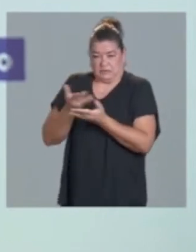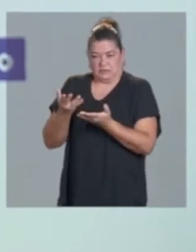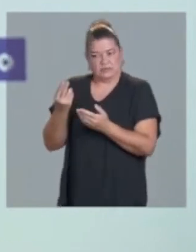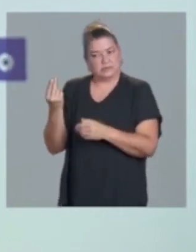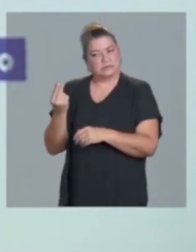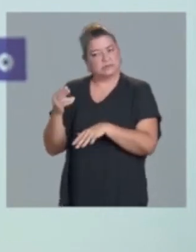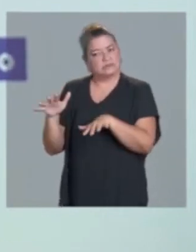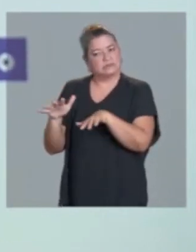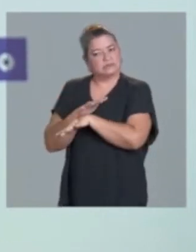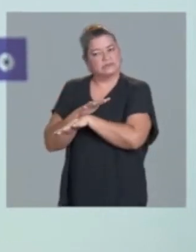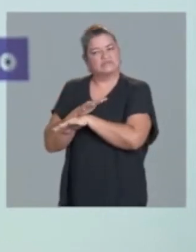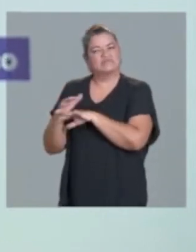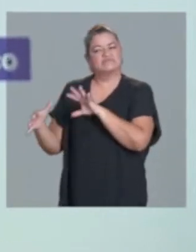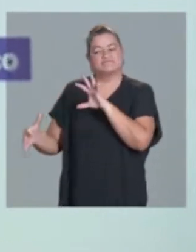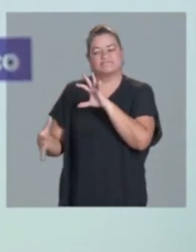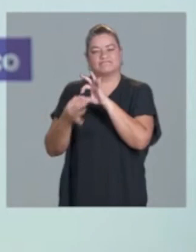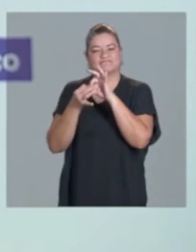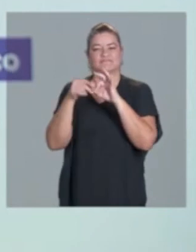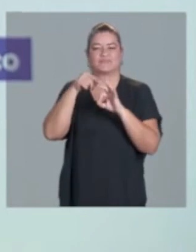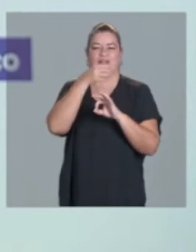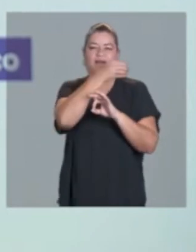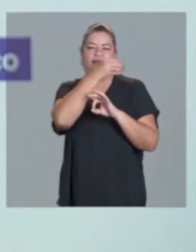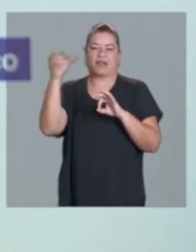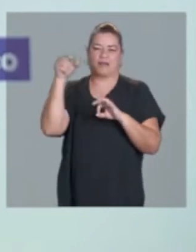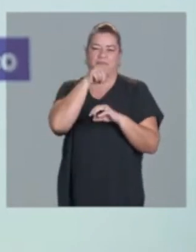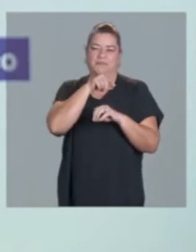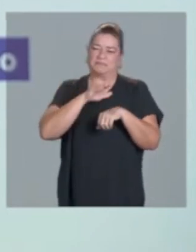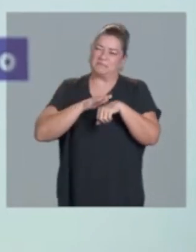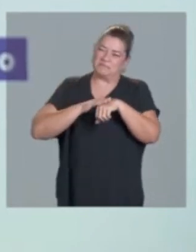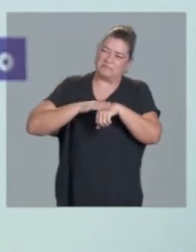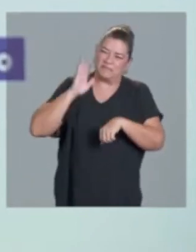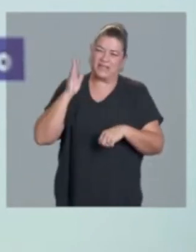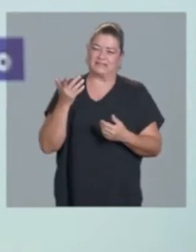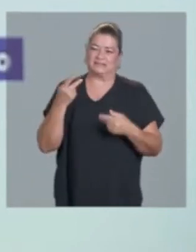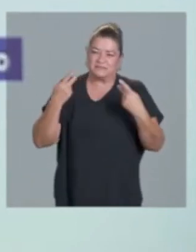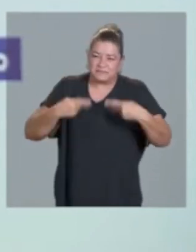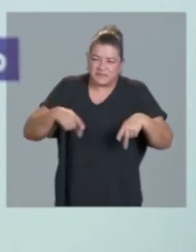Necesitamos reactivar los mercados públicos, comedores para que la gente tenga acceso a